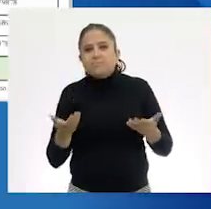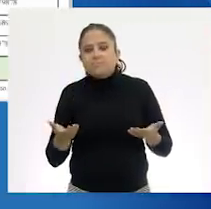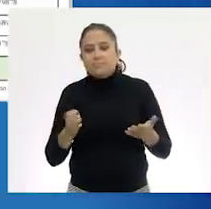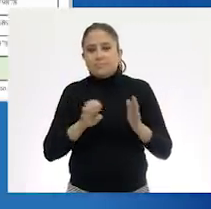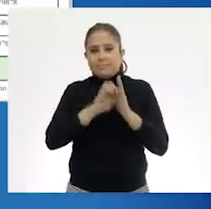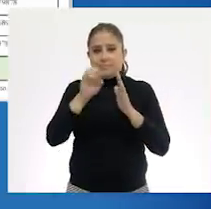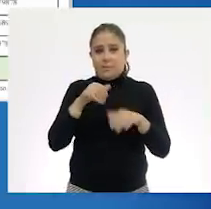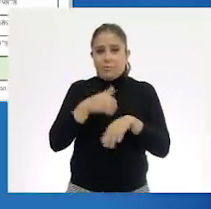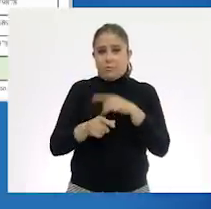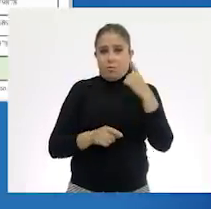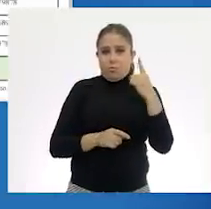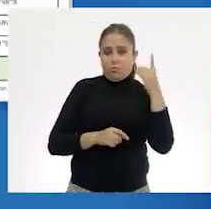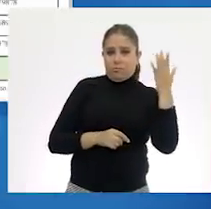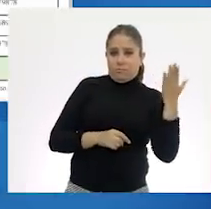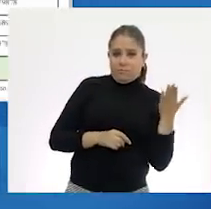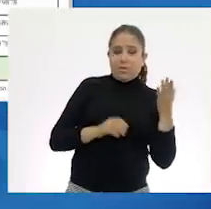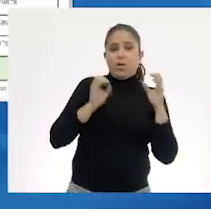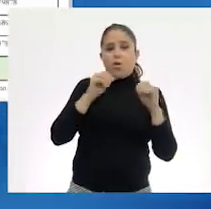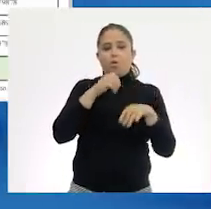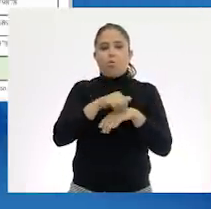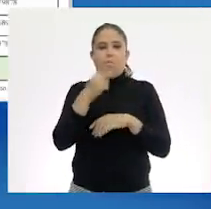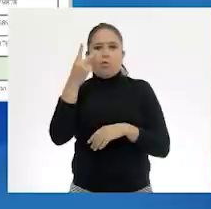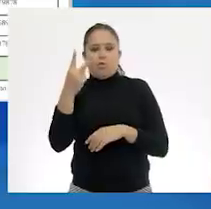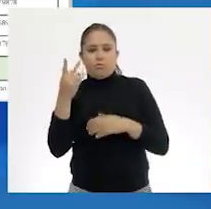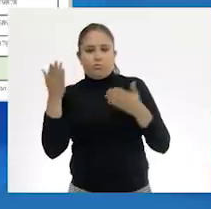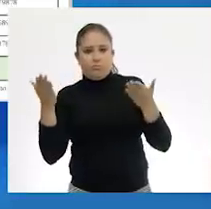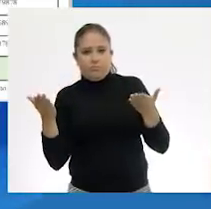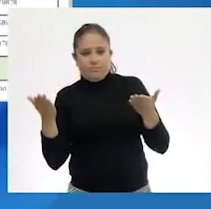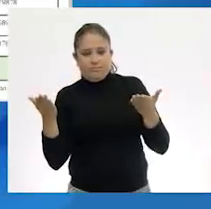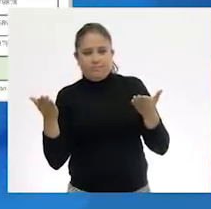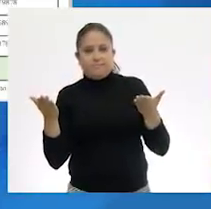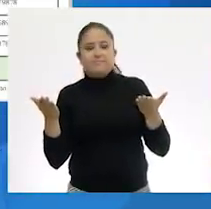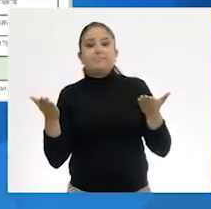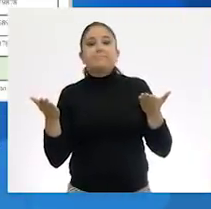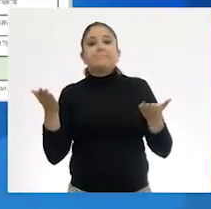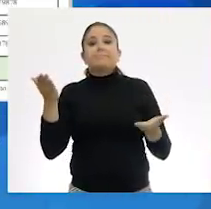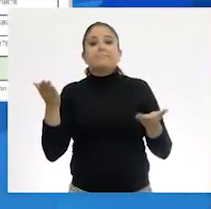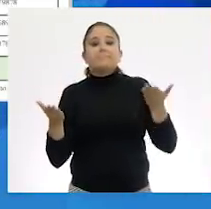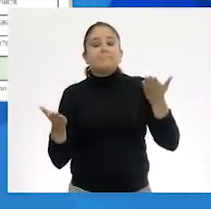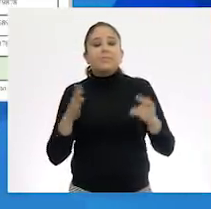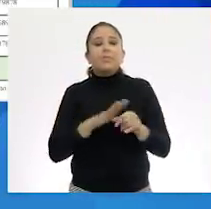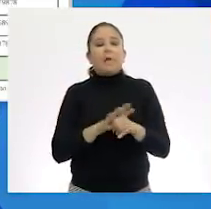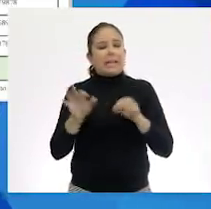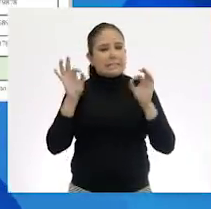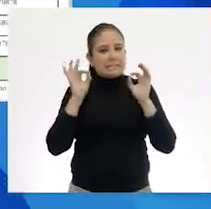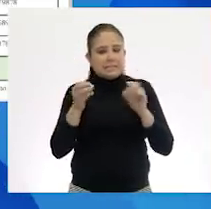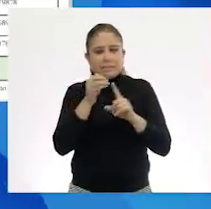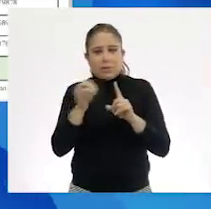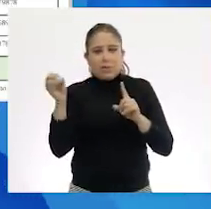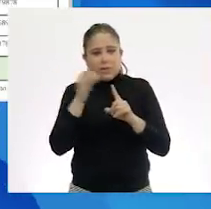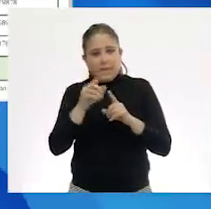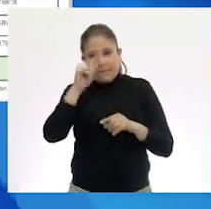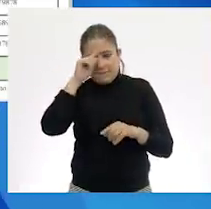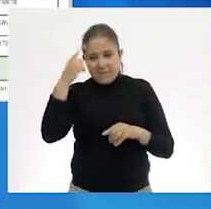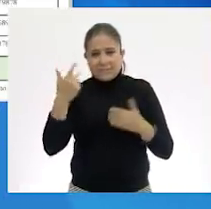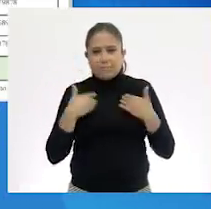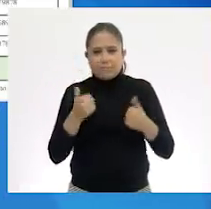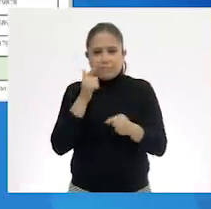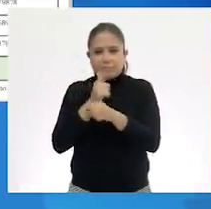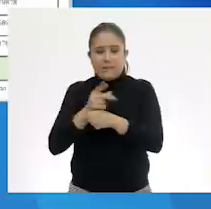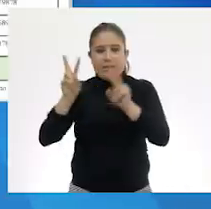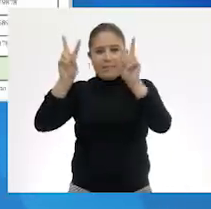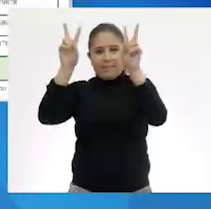el ejemplo número uno del directorio o el directorio telefónico número dos. Incluso solamente en el título está mucho